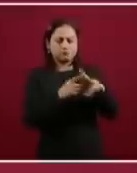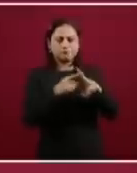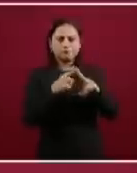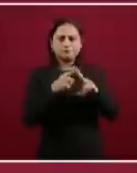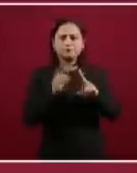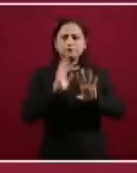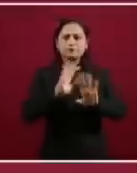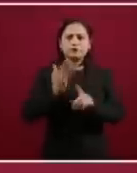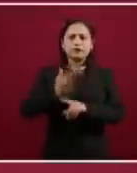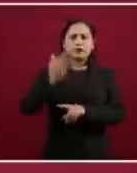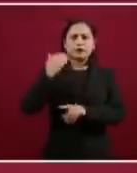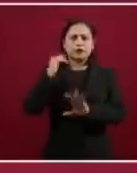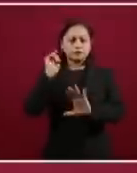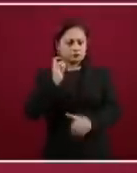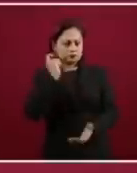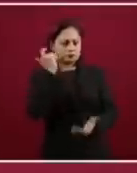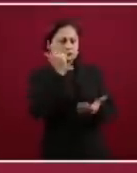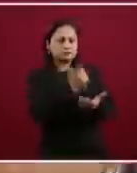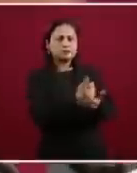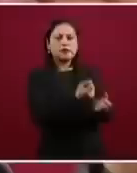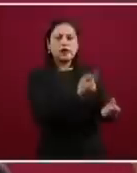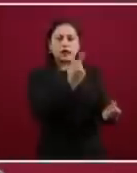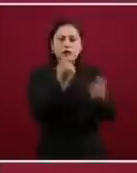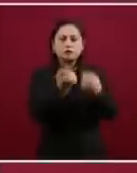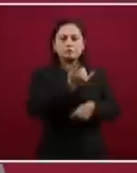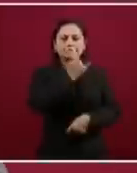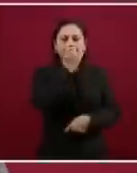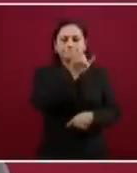a pagar afectaciones, más